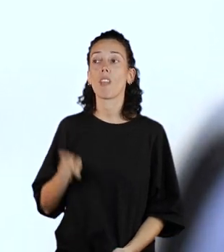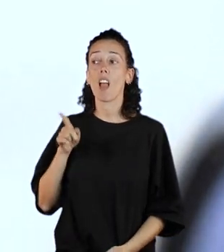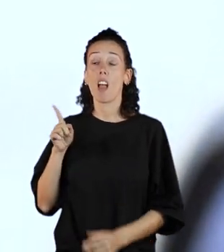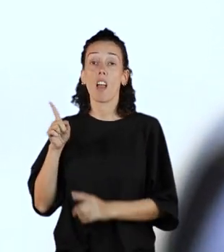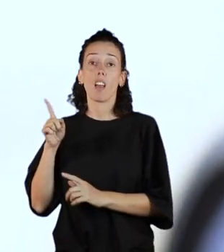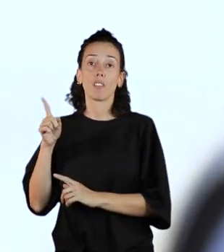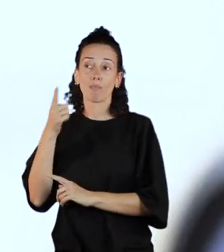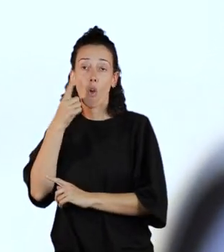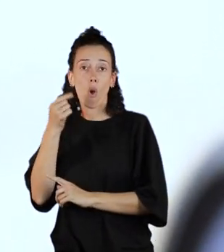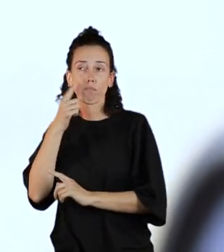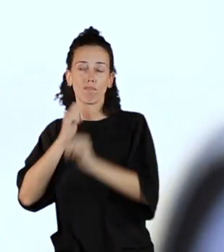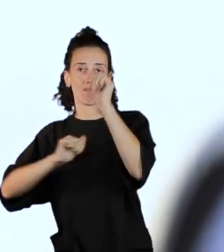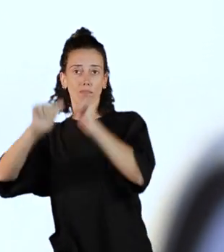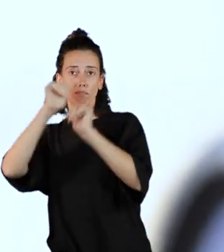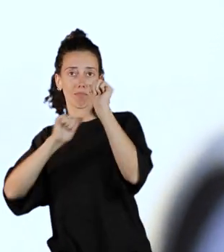Y él tomaba.